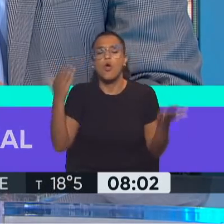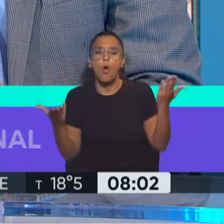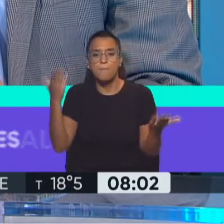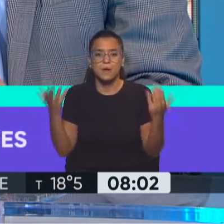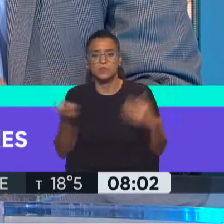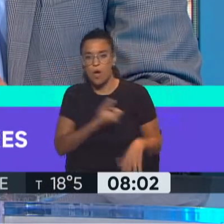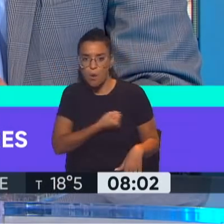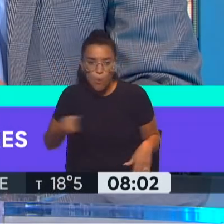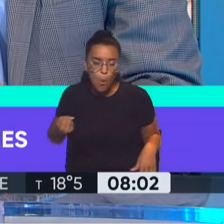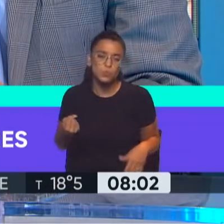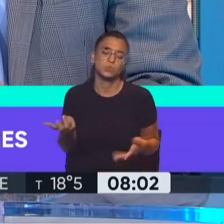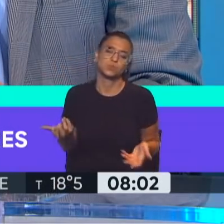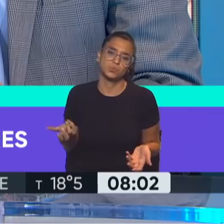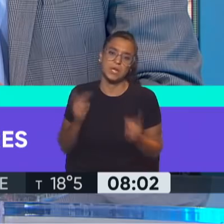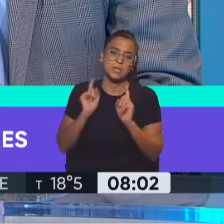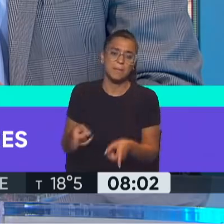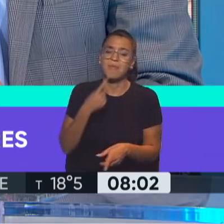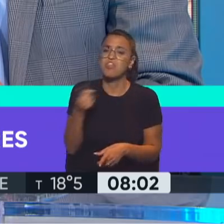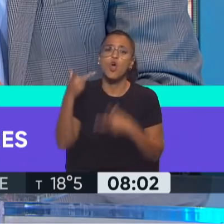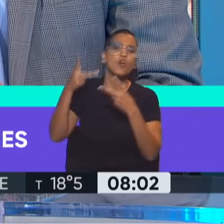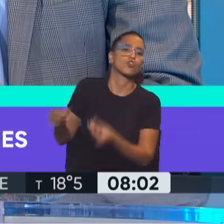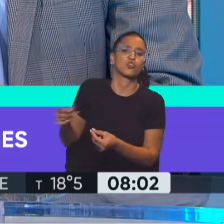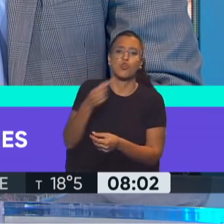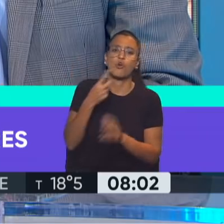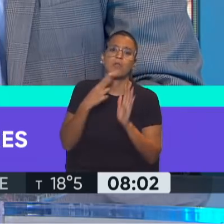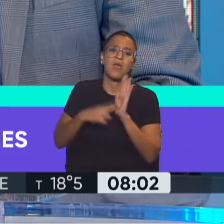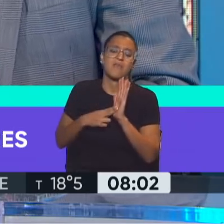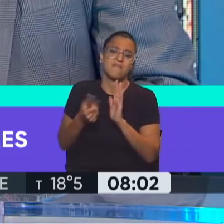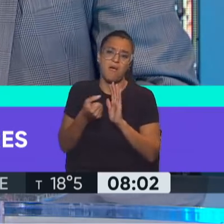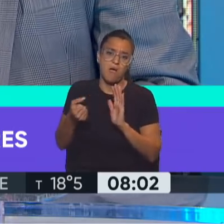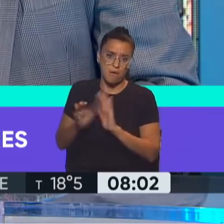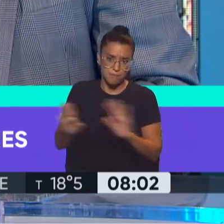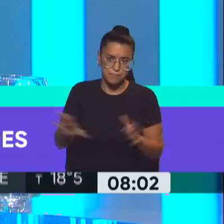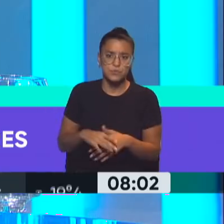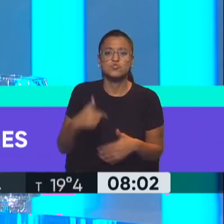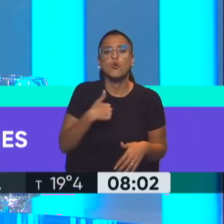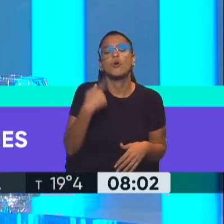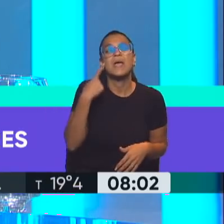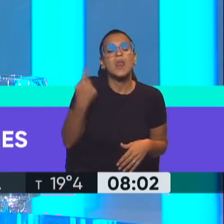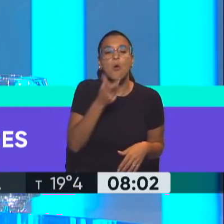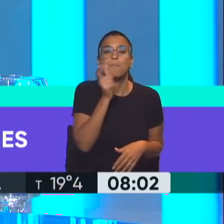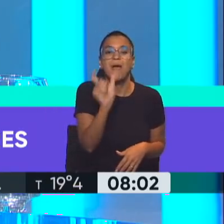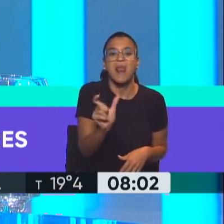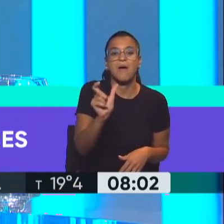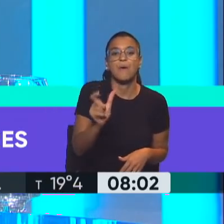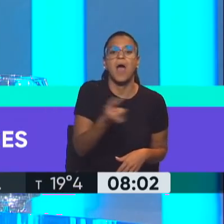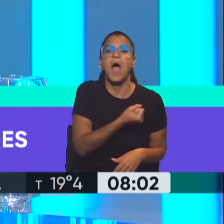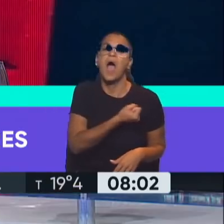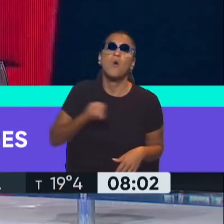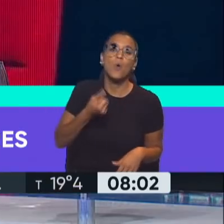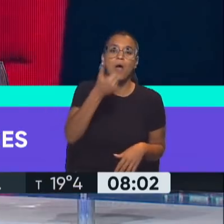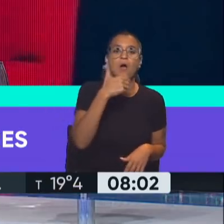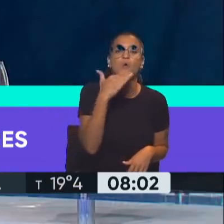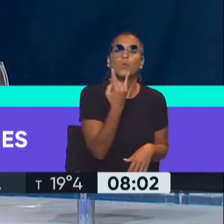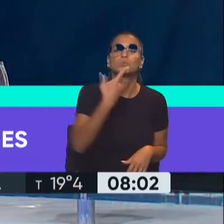ajuste digo de hecho también rechazó la posibilidad de ajustar las tarifas creo que la palabra ajuste tiene mala prensa y quizás sea